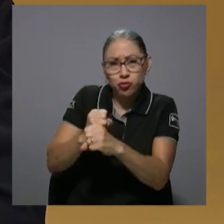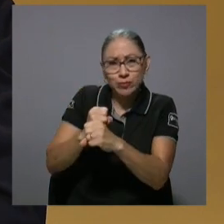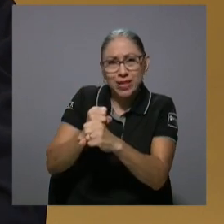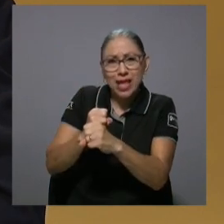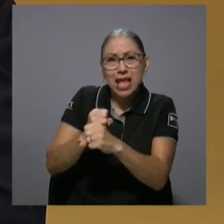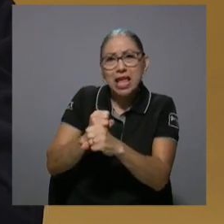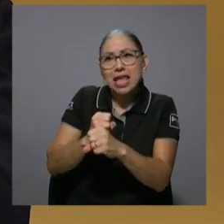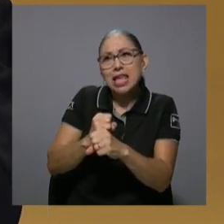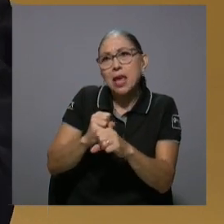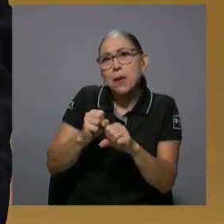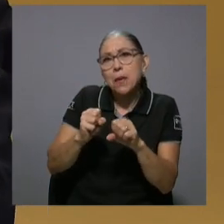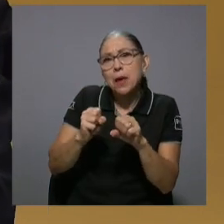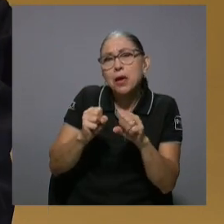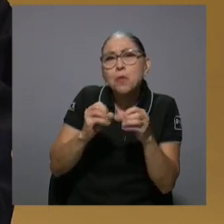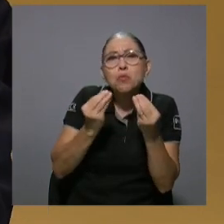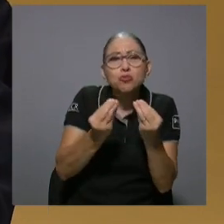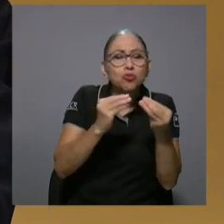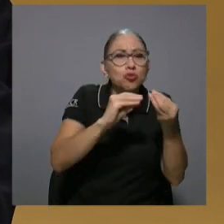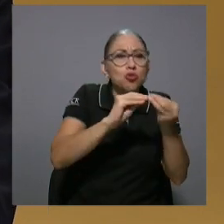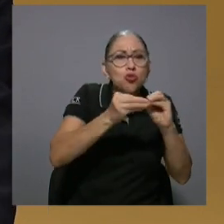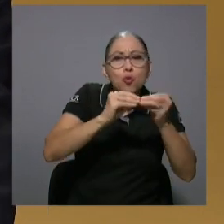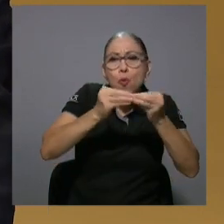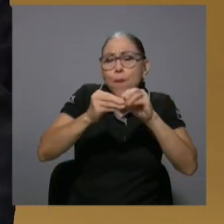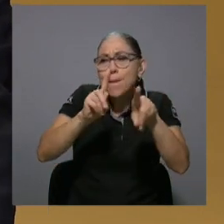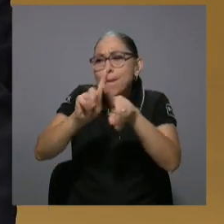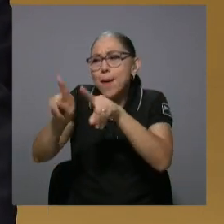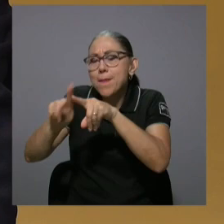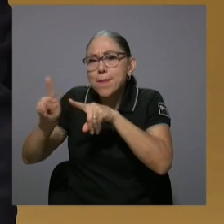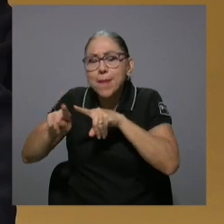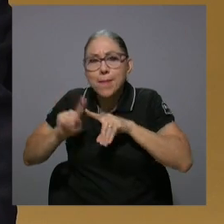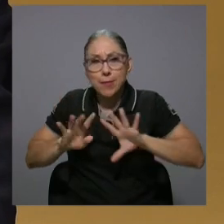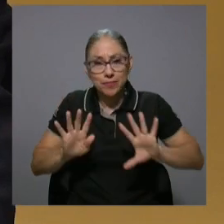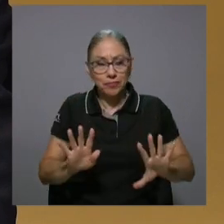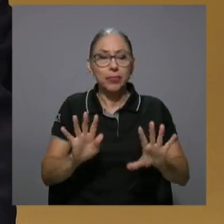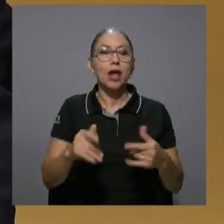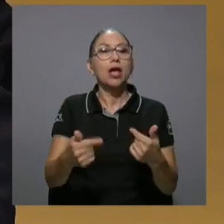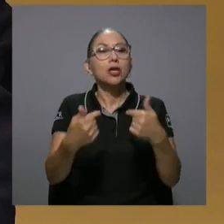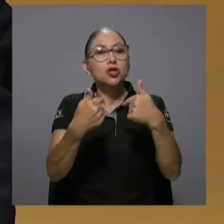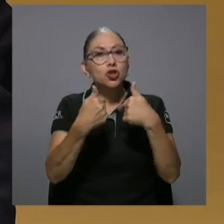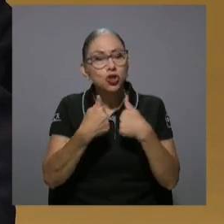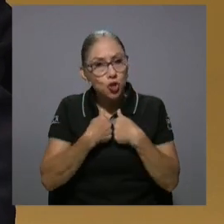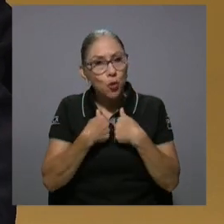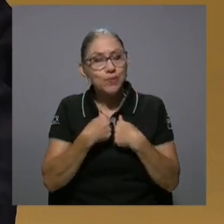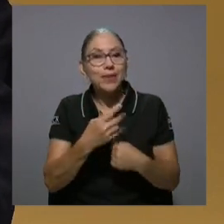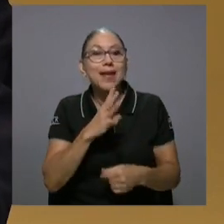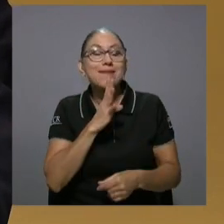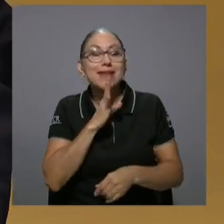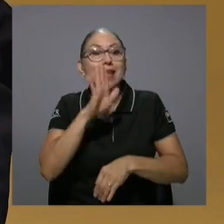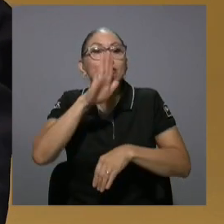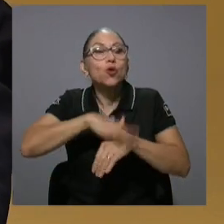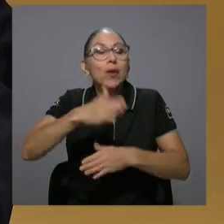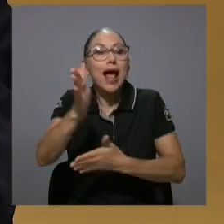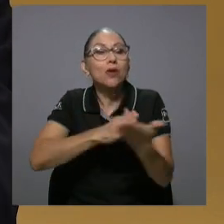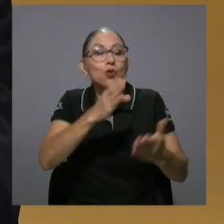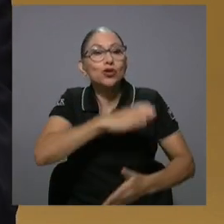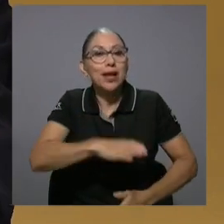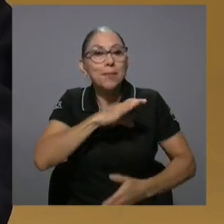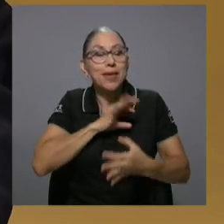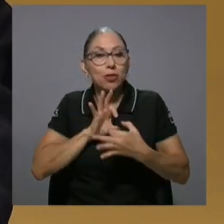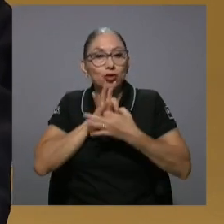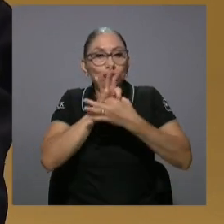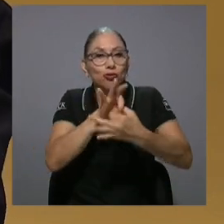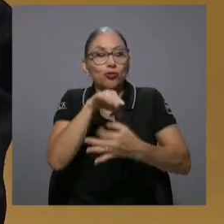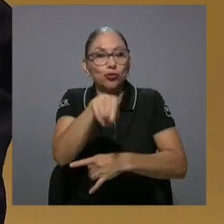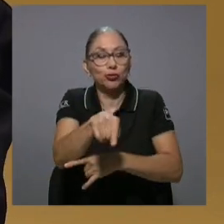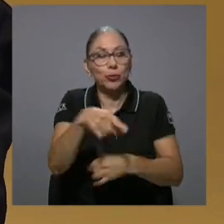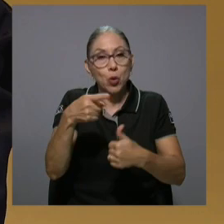¿verdad?, entre candidatos, elecciones, etcétera. Yo rescataría algunos elementos alrededor de esto. Número